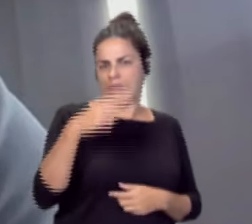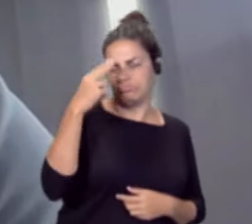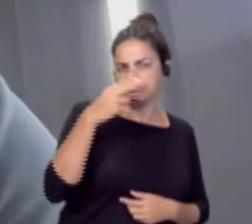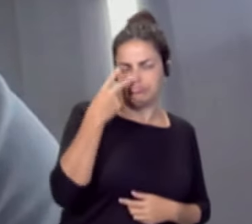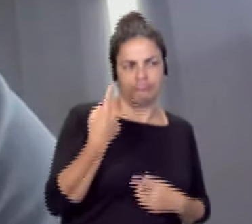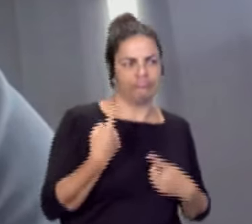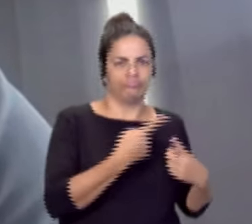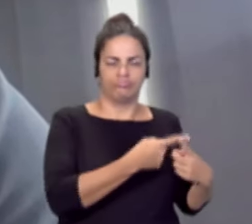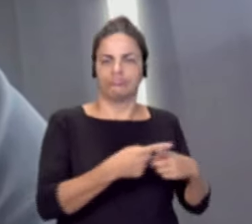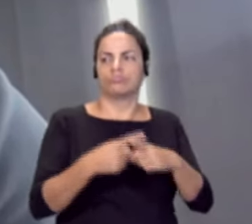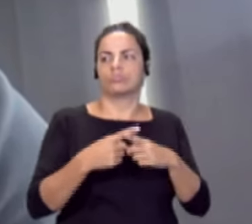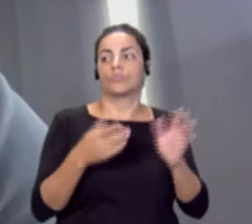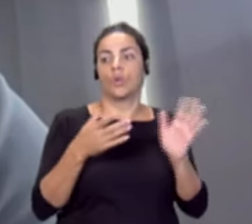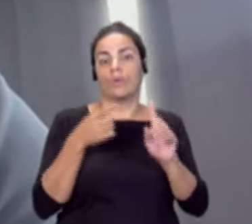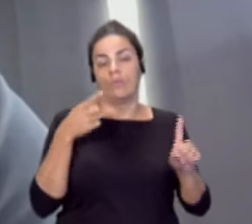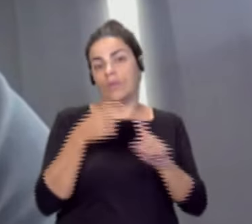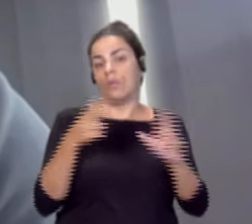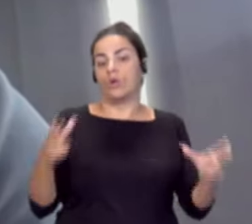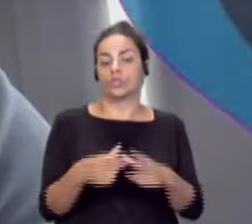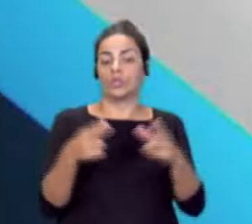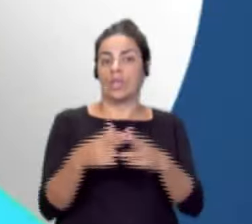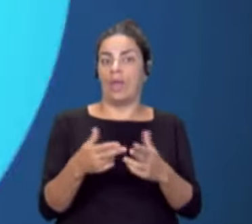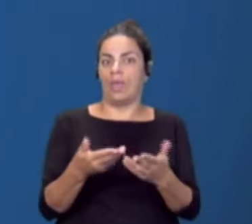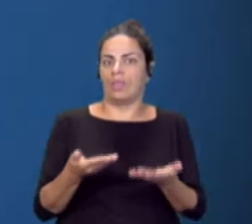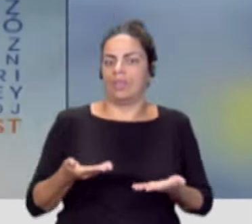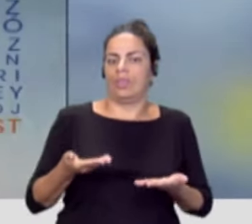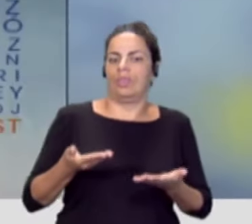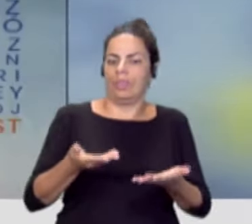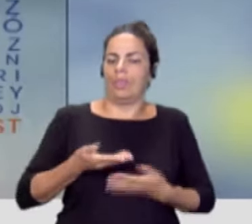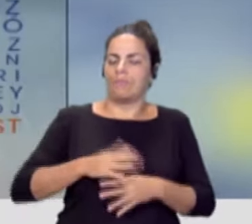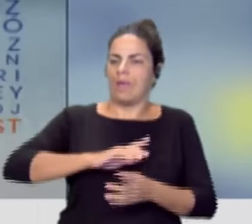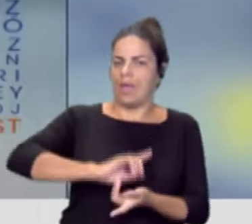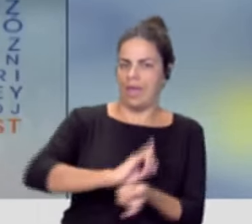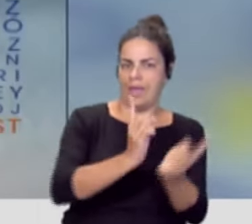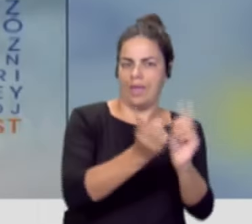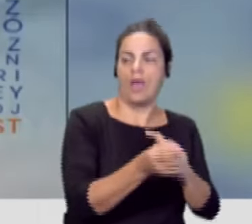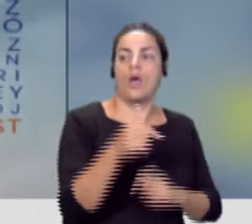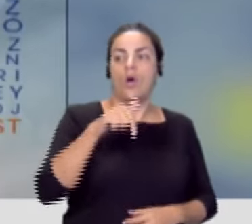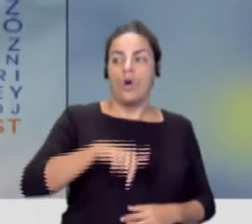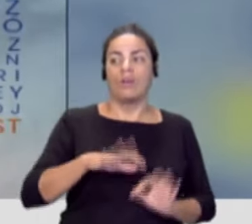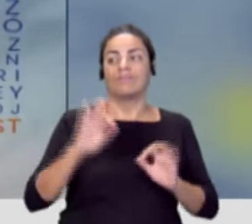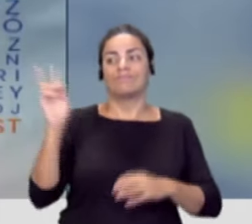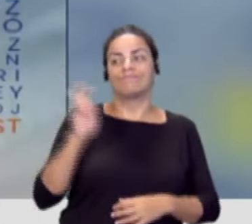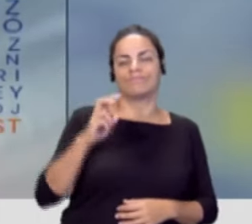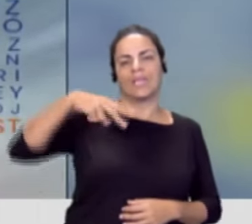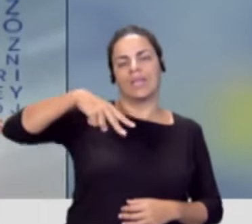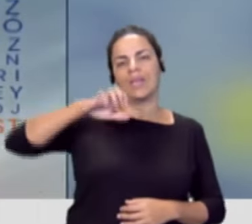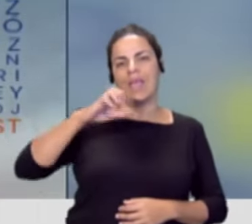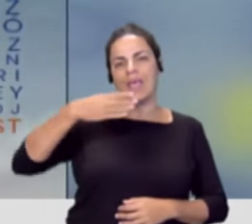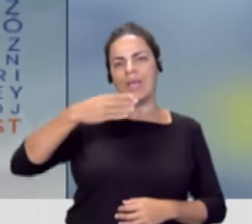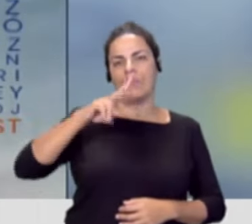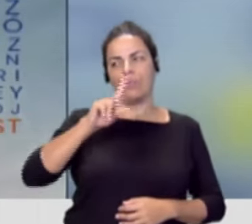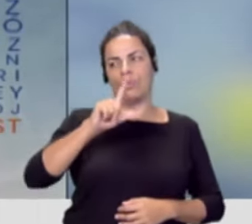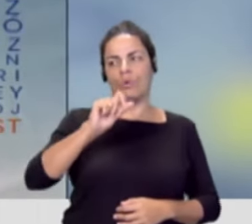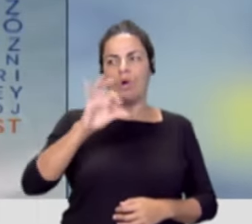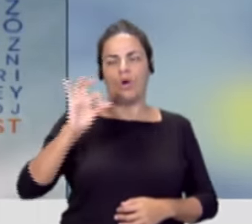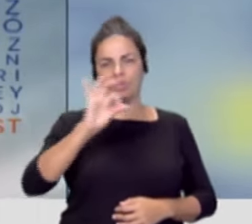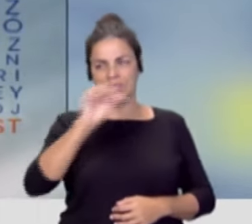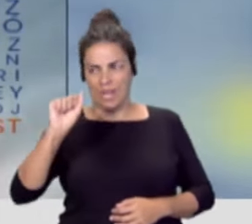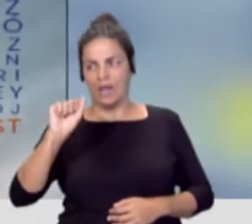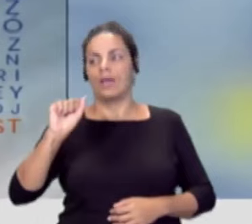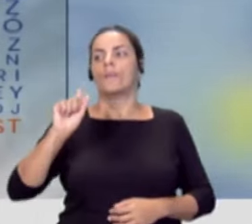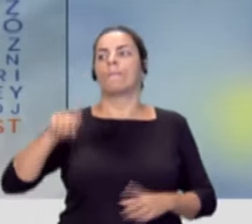seguir transformando esta sociedad, ¿no? Hoy, desde la celebración, vamos a tener a Nebulosa en concierto con Sharon, que es uno